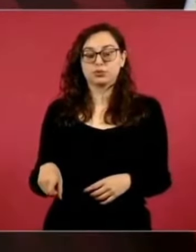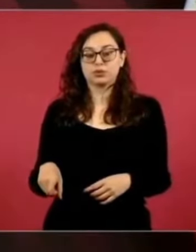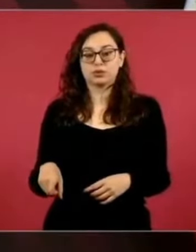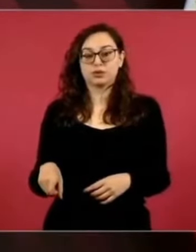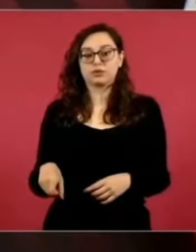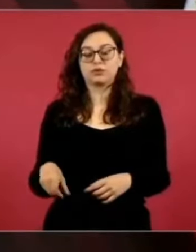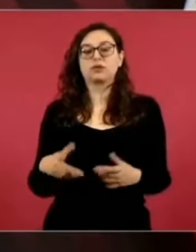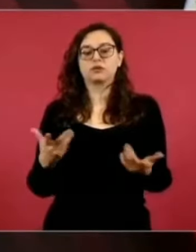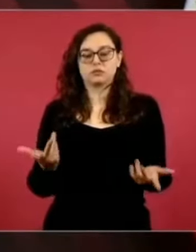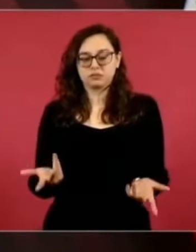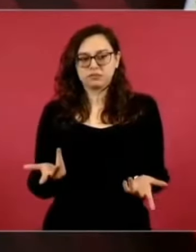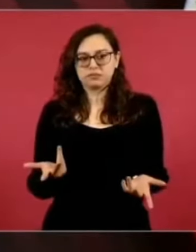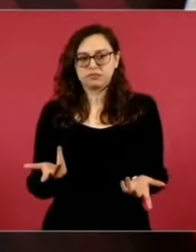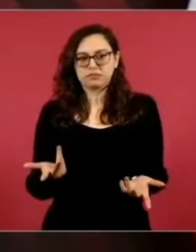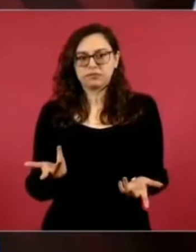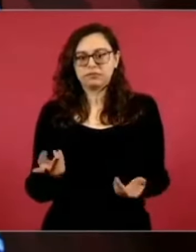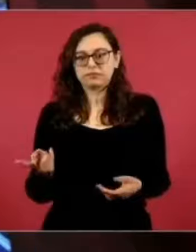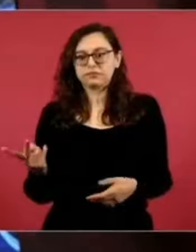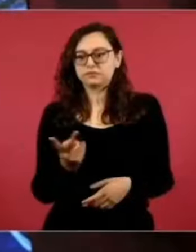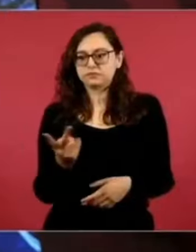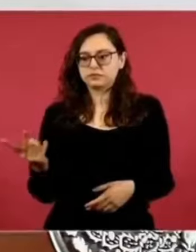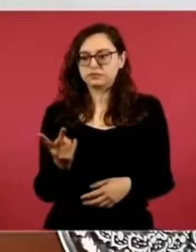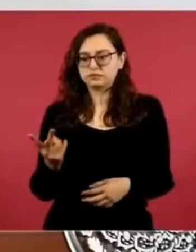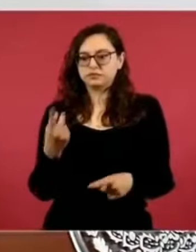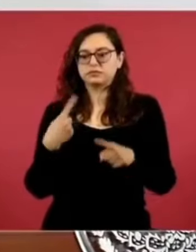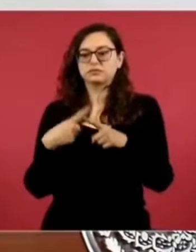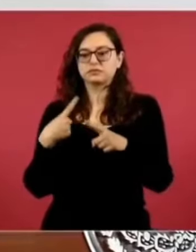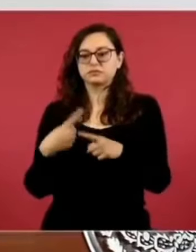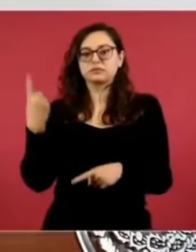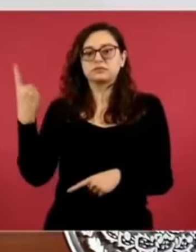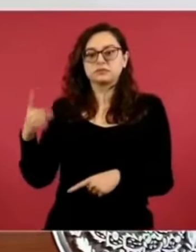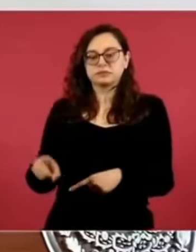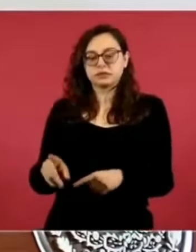En la declaración de Murillo Caram